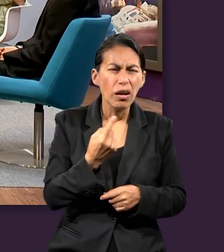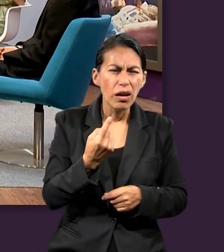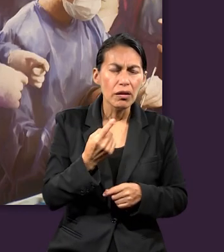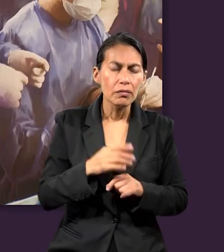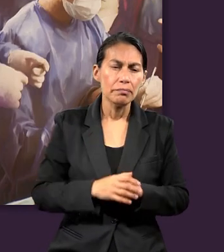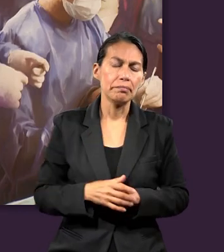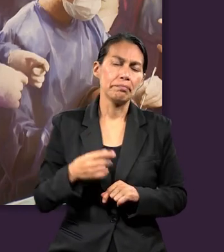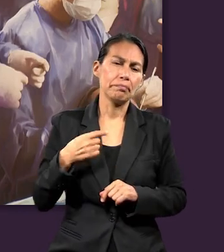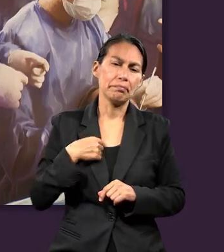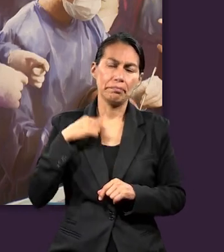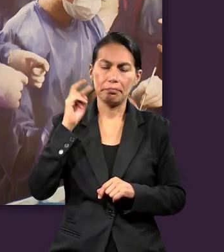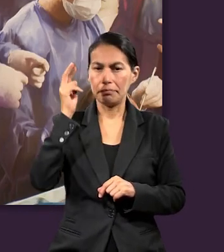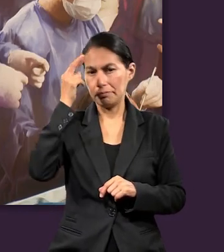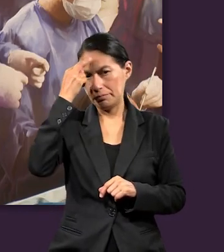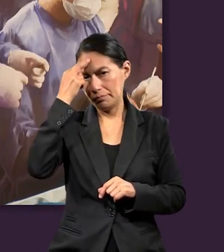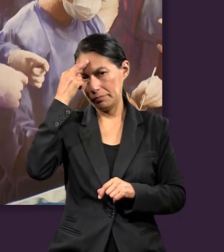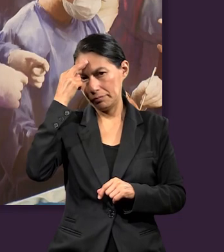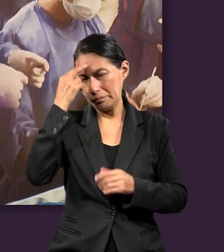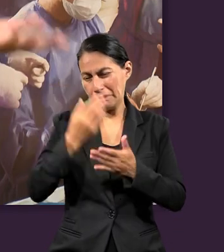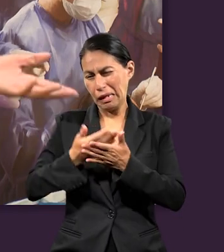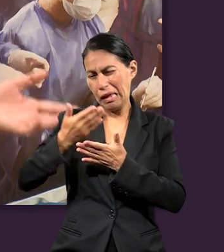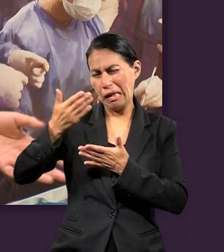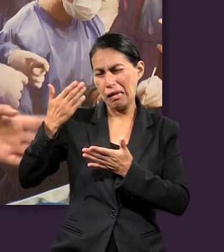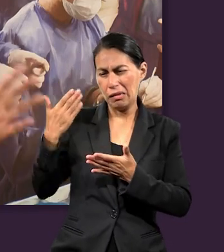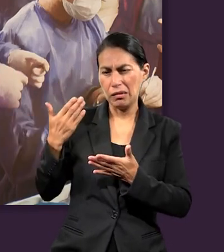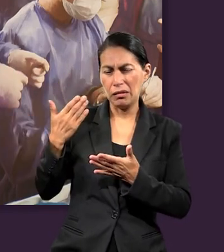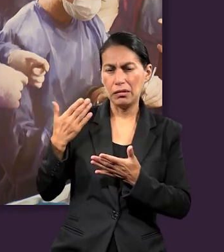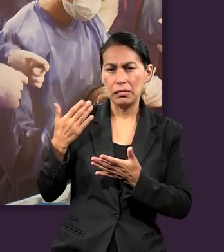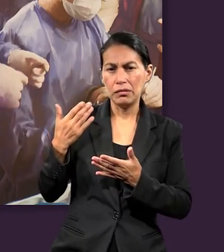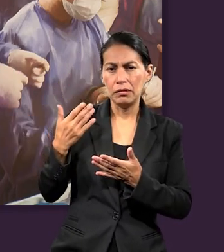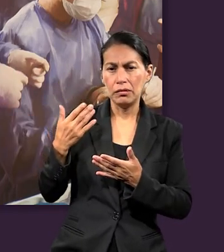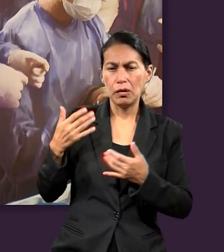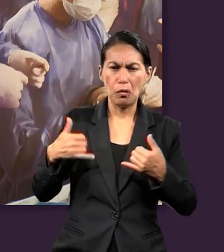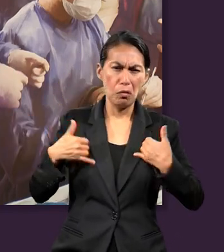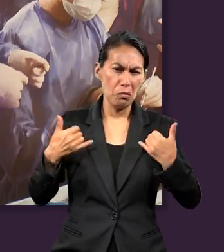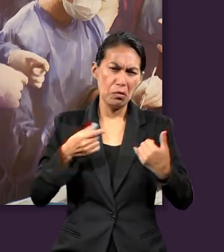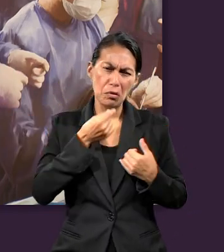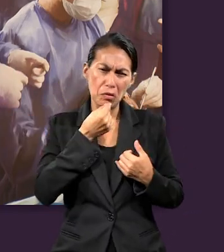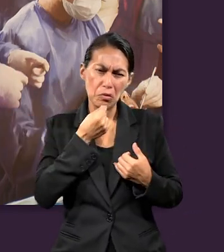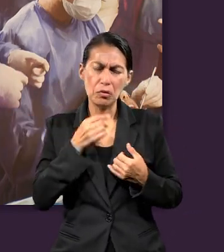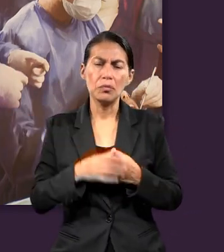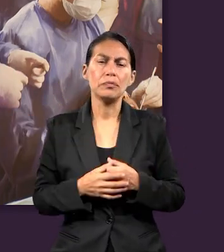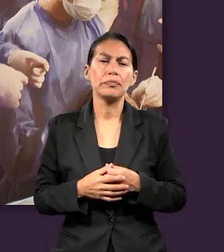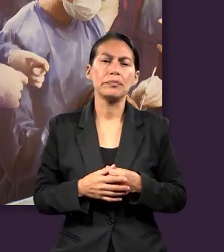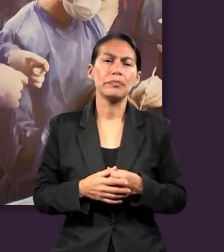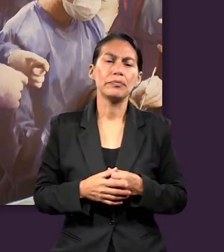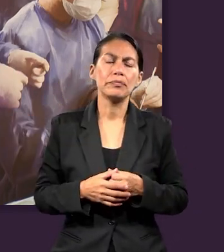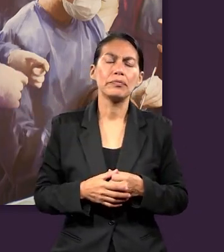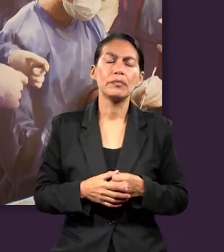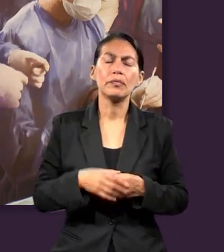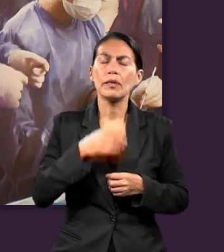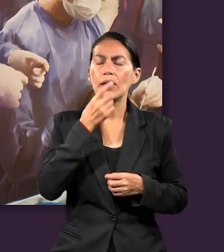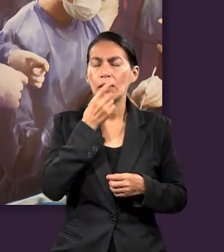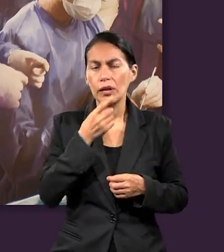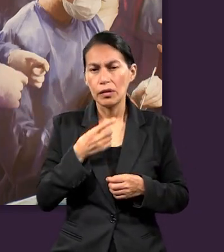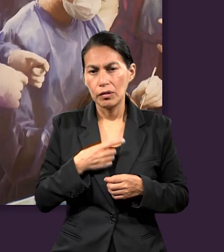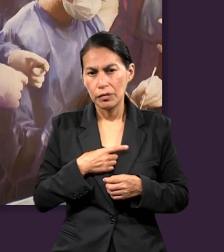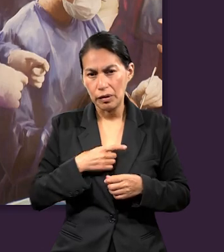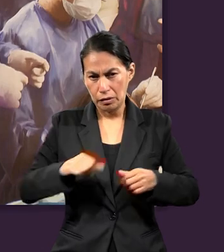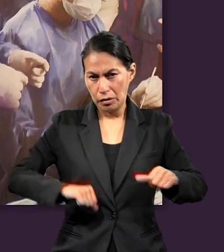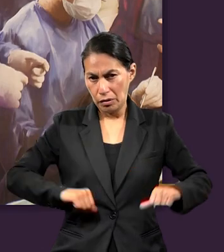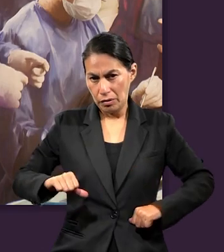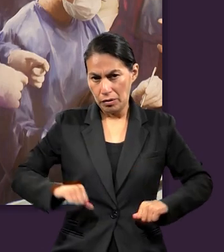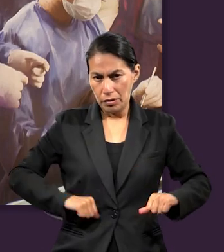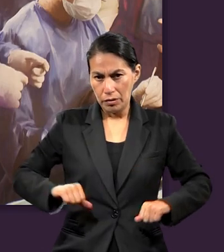recuerdo muy bien esto en la escuela sabática cuando estábamos desde menores a veces tocan lecciones de ese tipo y me quedó muy grabado que nos hicieron actividad